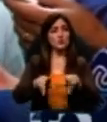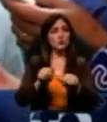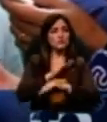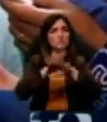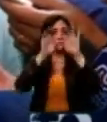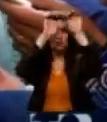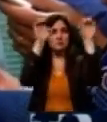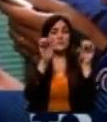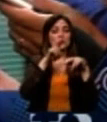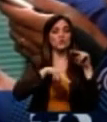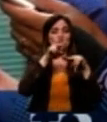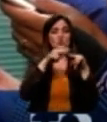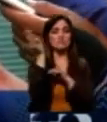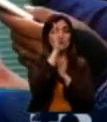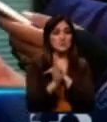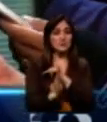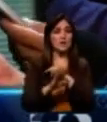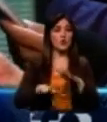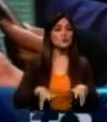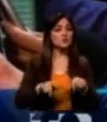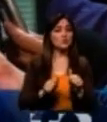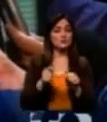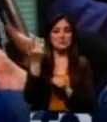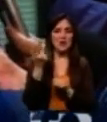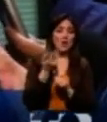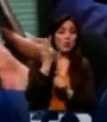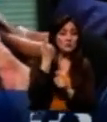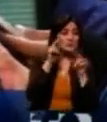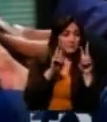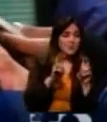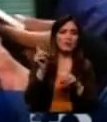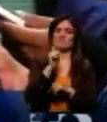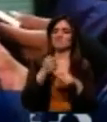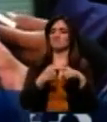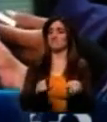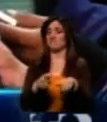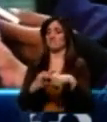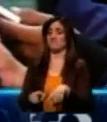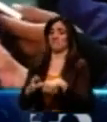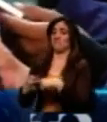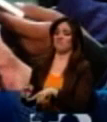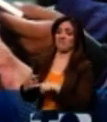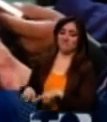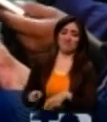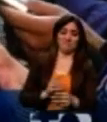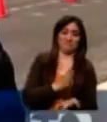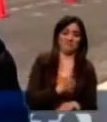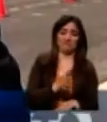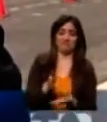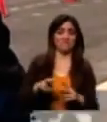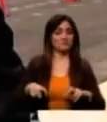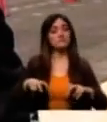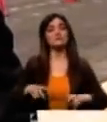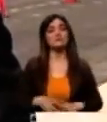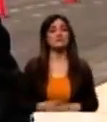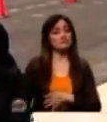relacionados a Odebrecht, que no es uno solo, que no tienen una sola lógica o una sola línea de investigación, tienen diversas líneas de investigación. Y